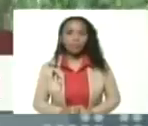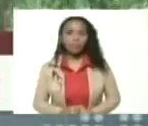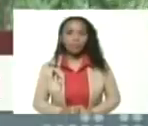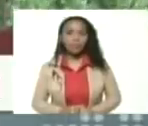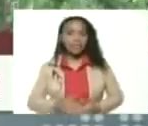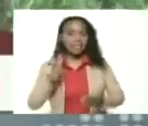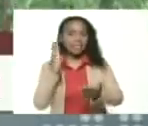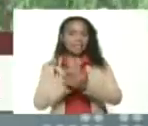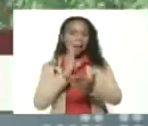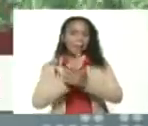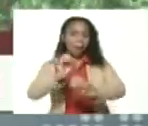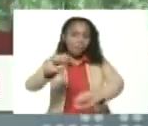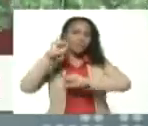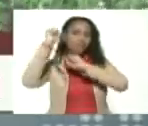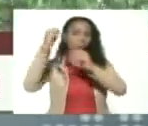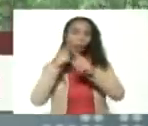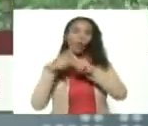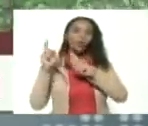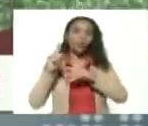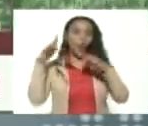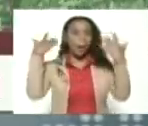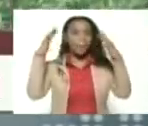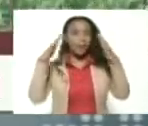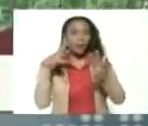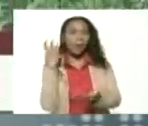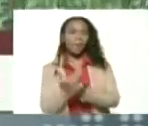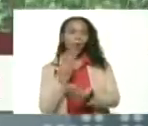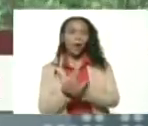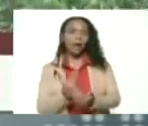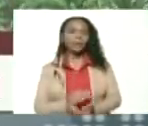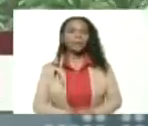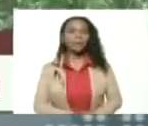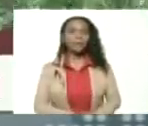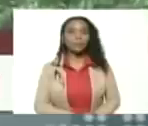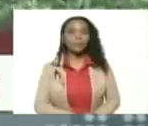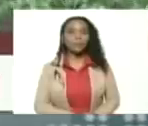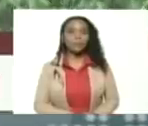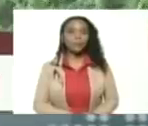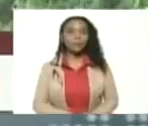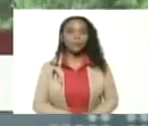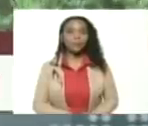Siempre venceremos. Otro aplauso para Maturín, para Monaga.